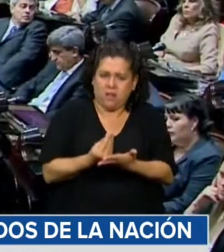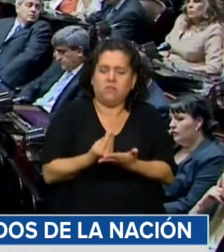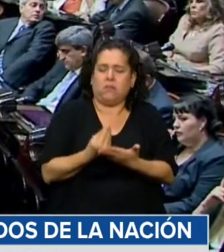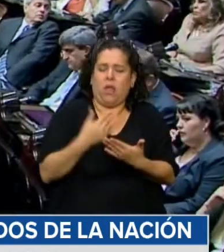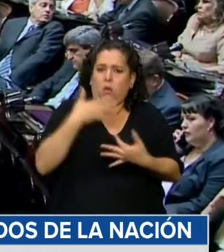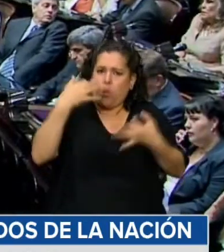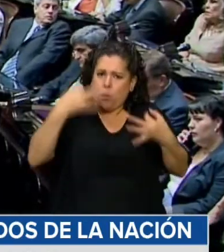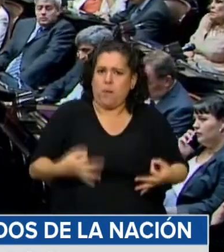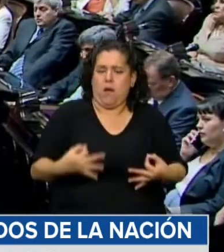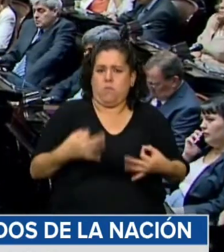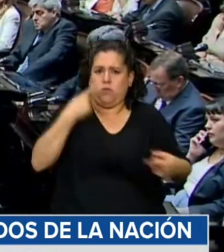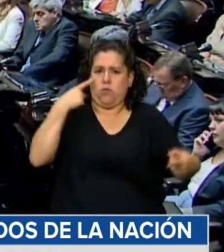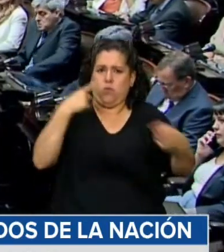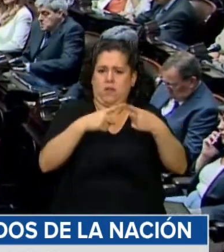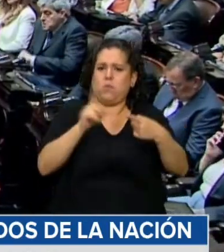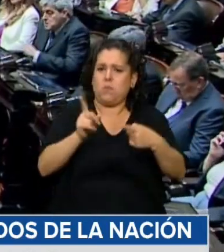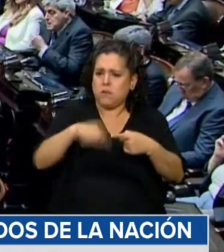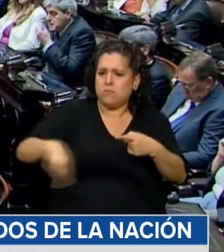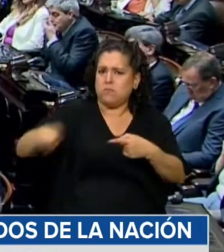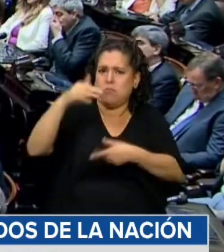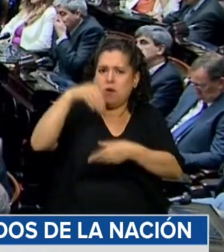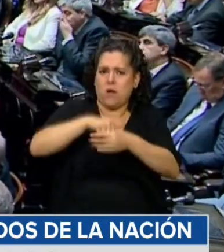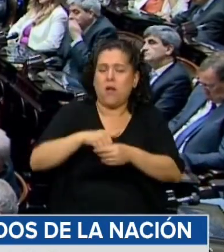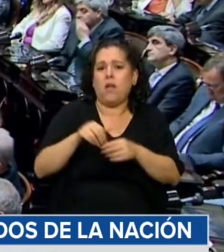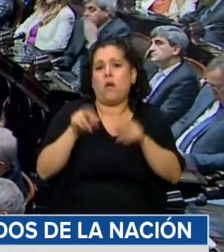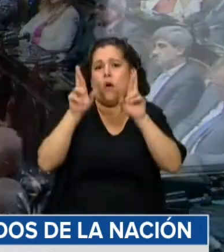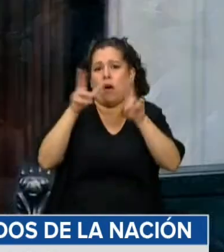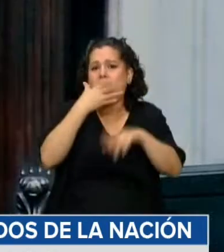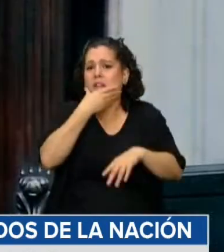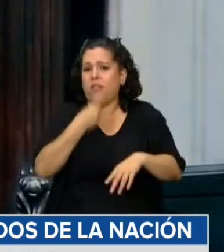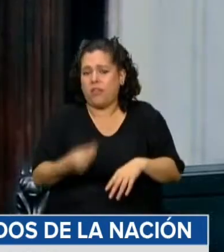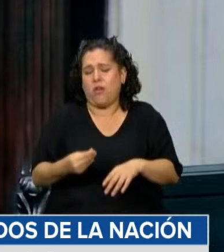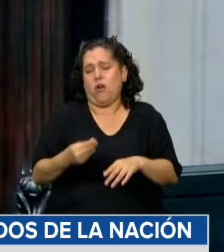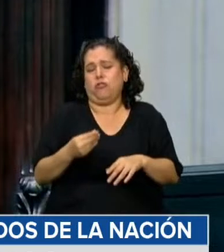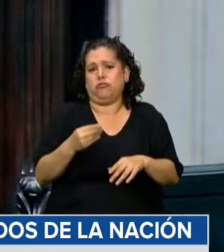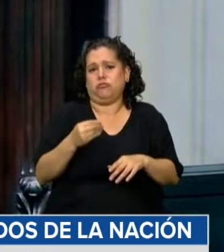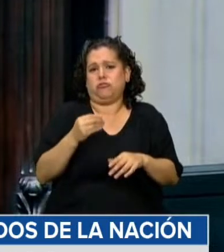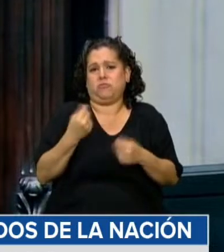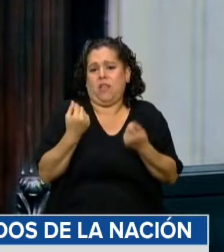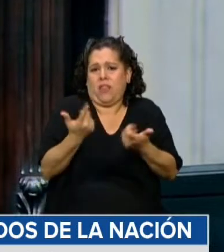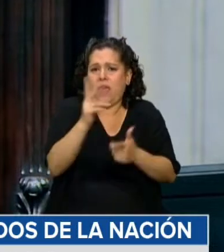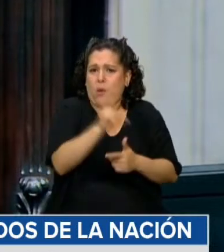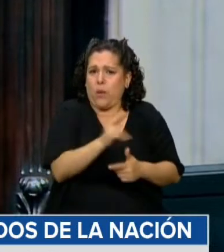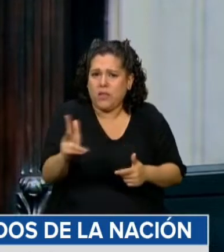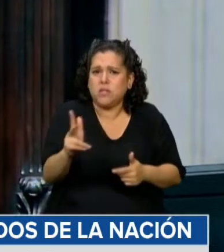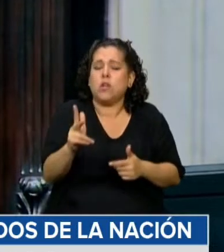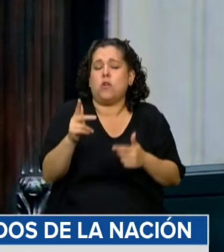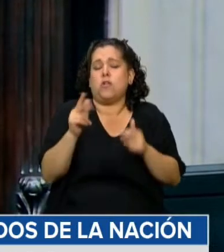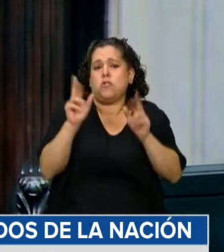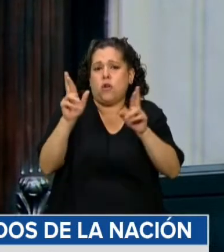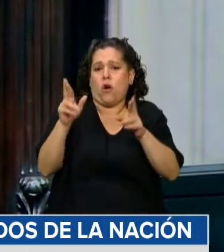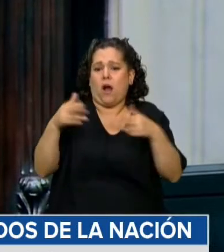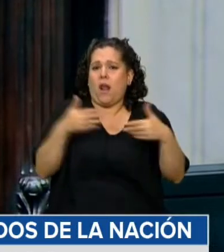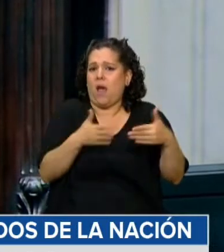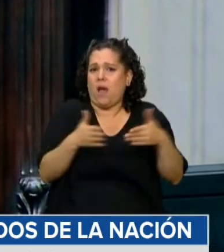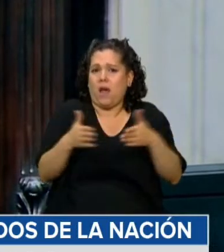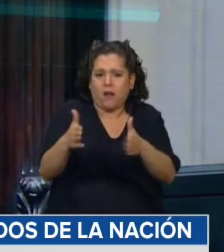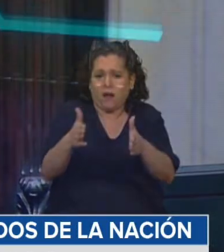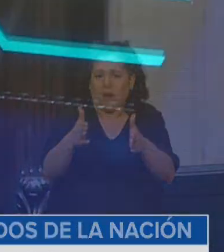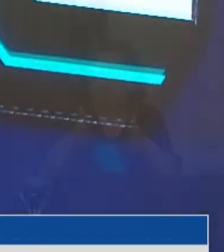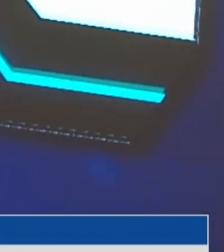eligieron. Que Dios bendiga a nuestra patria y que las fuerzas del cielo guíen nuestras